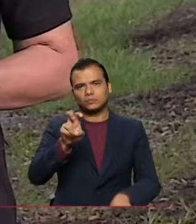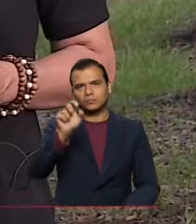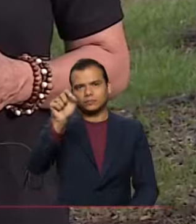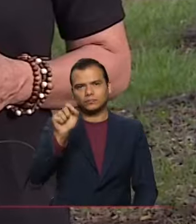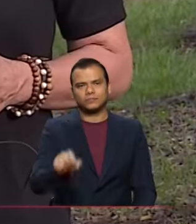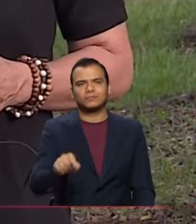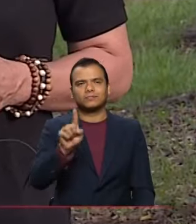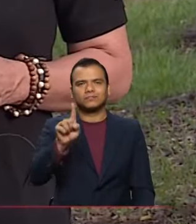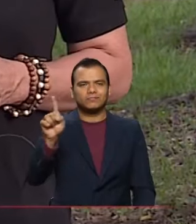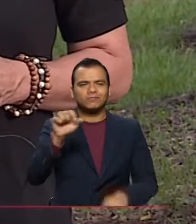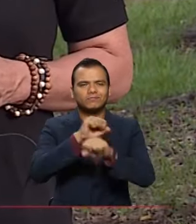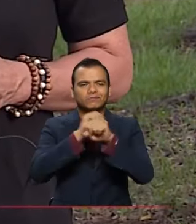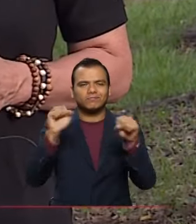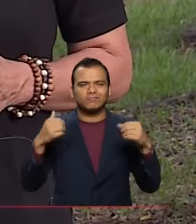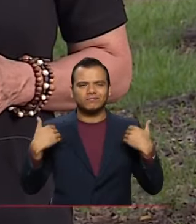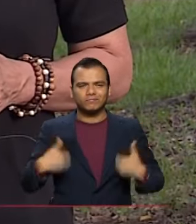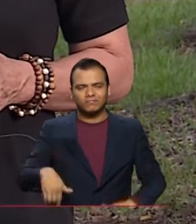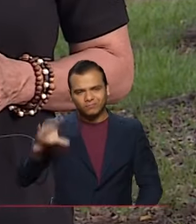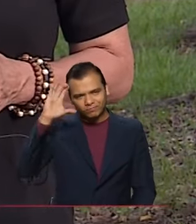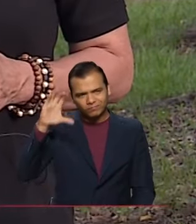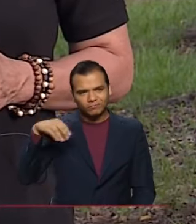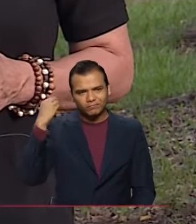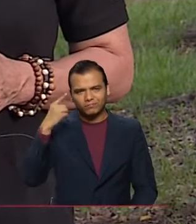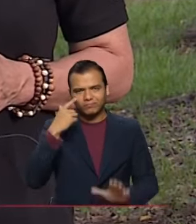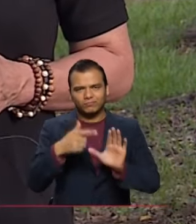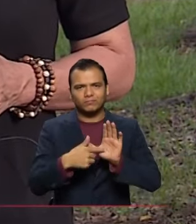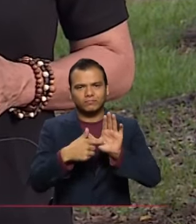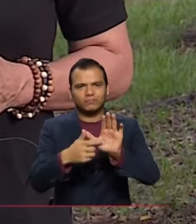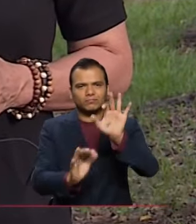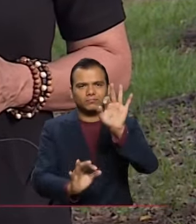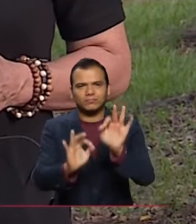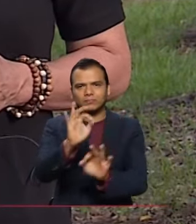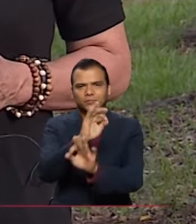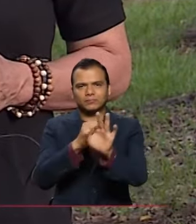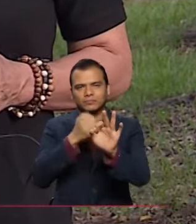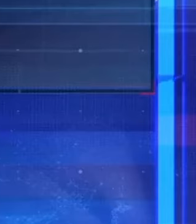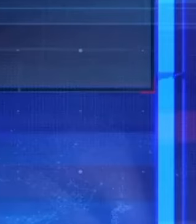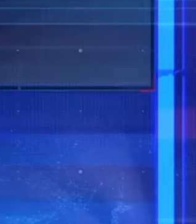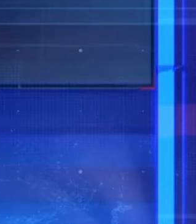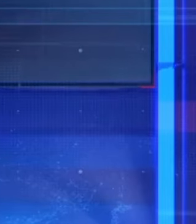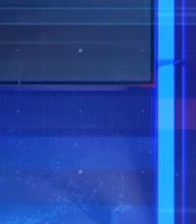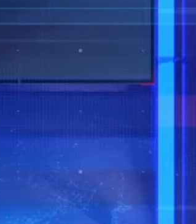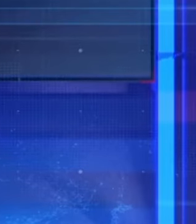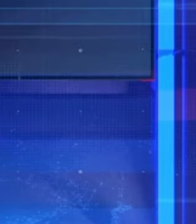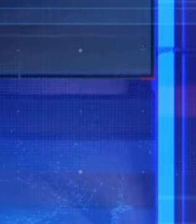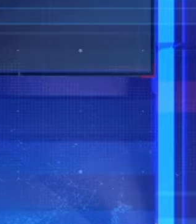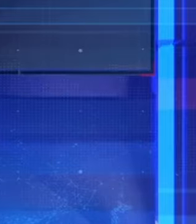Yo soy Carmen Alicia Sarmiento Mora. Este es un informe para Telepacífico Noticias, la región todos los días.